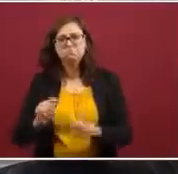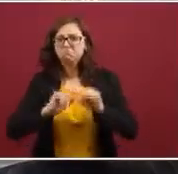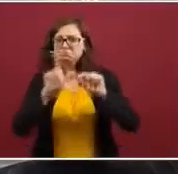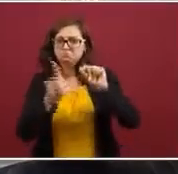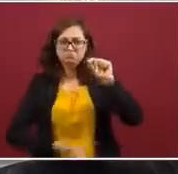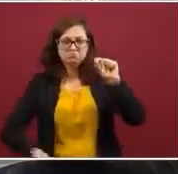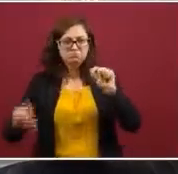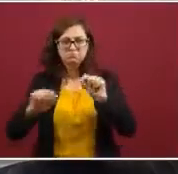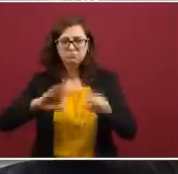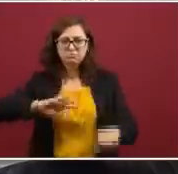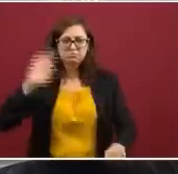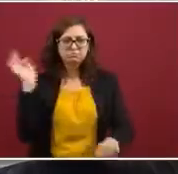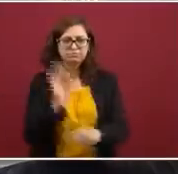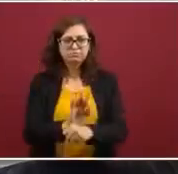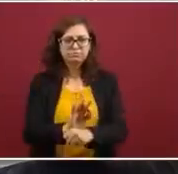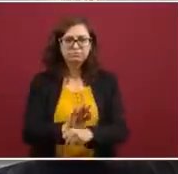nación